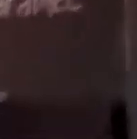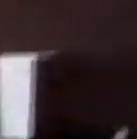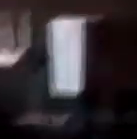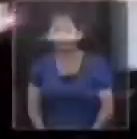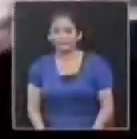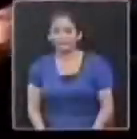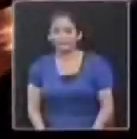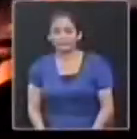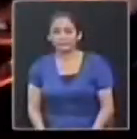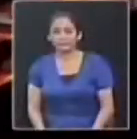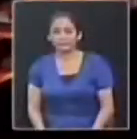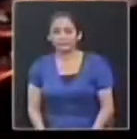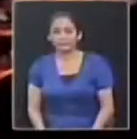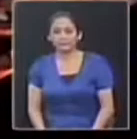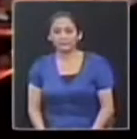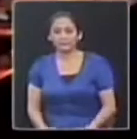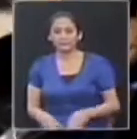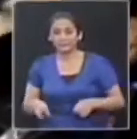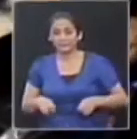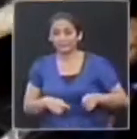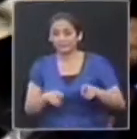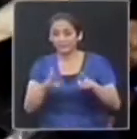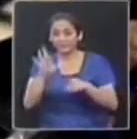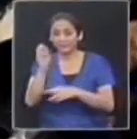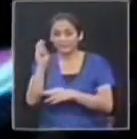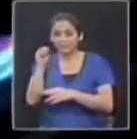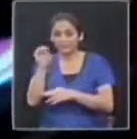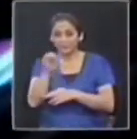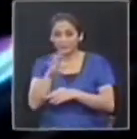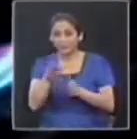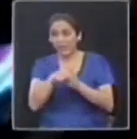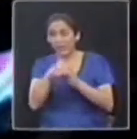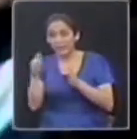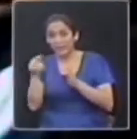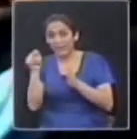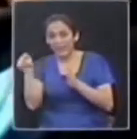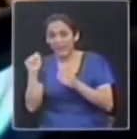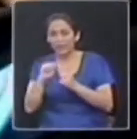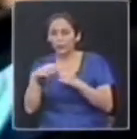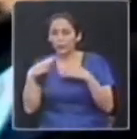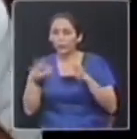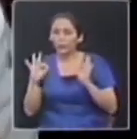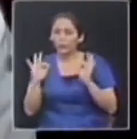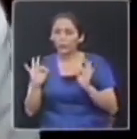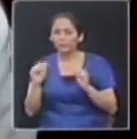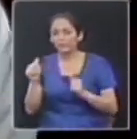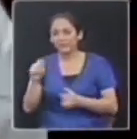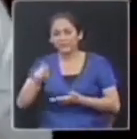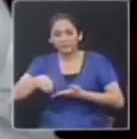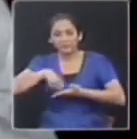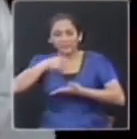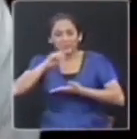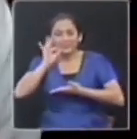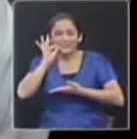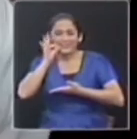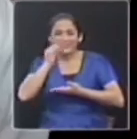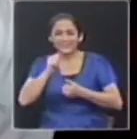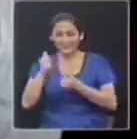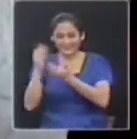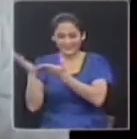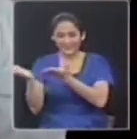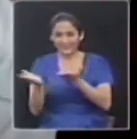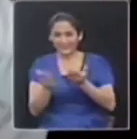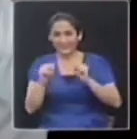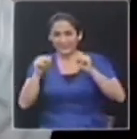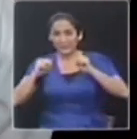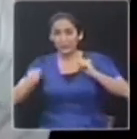En el barranco, frente al río Tomebamba, un acogedor espacio diseñado para consentir los sentidos. Les quiero dar la bienvenida a mi nuevo proyecto, a